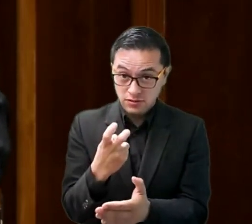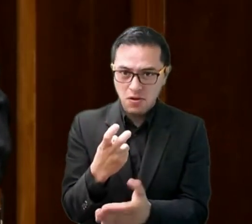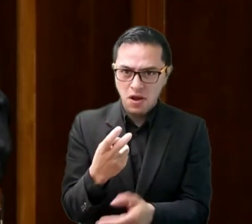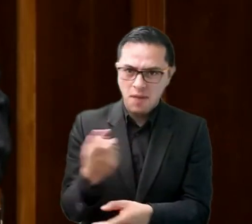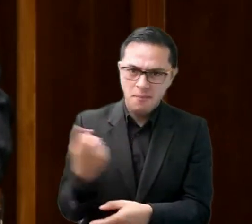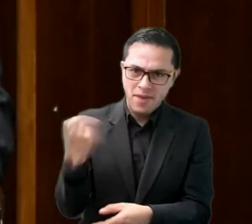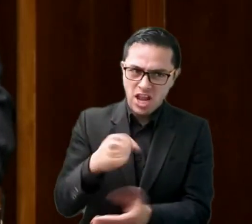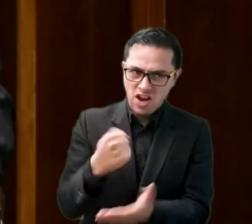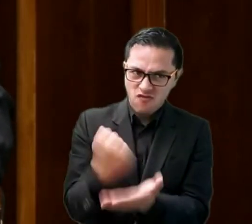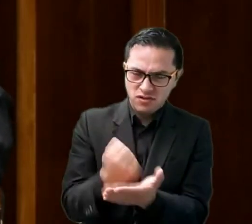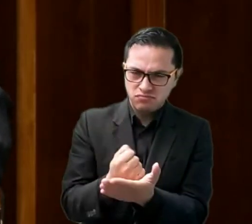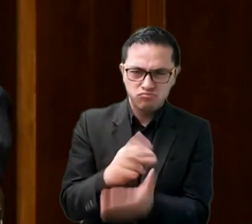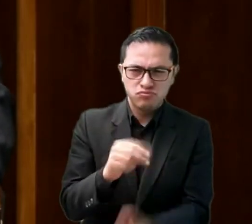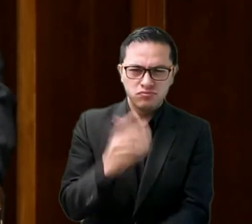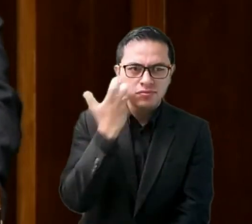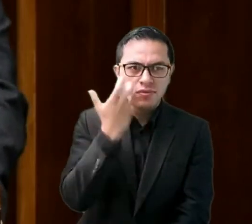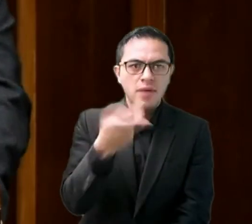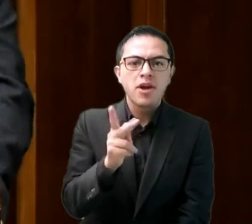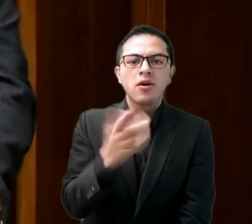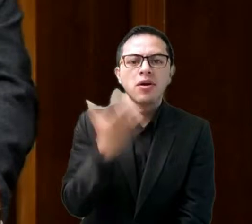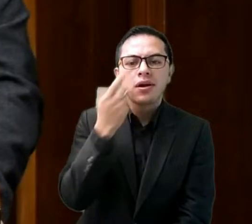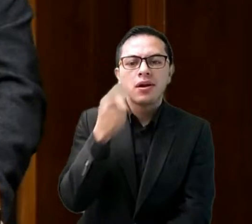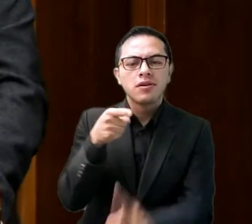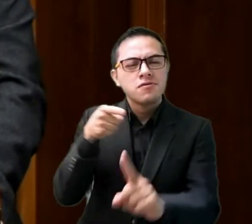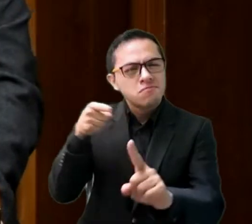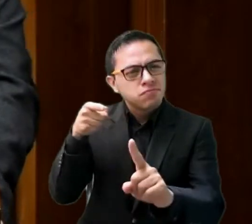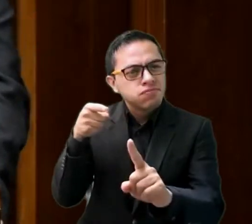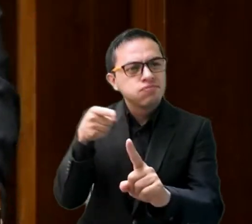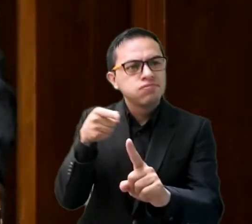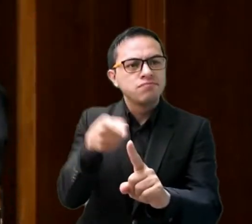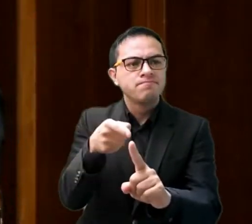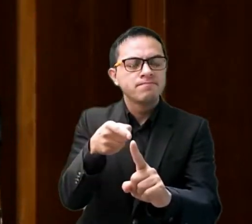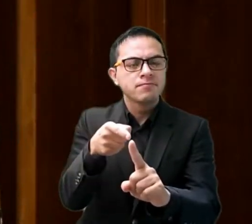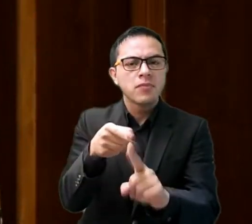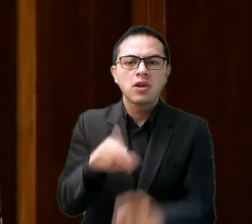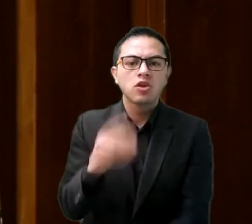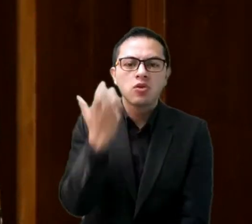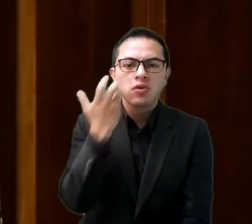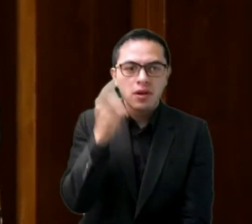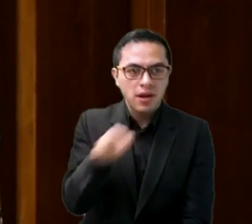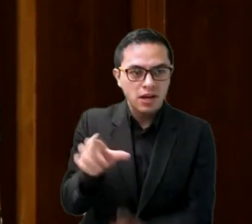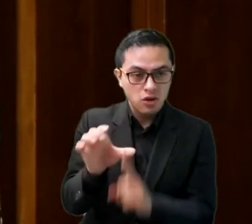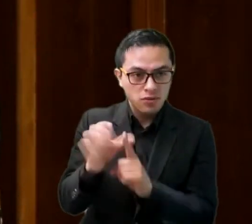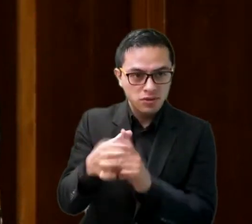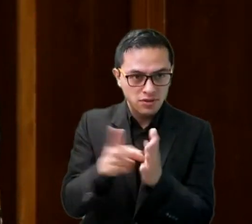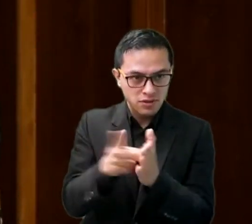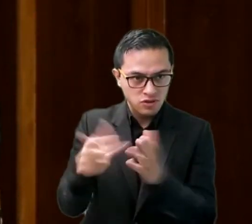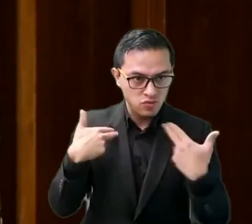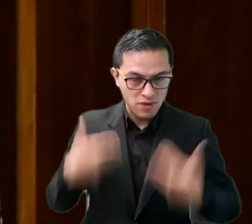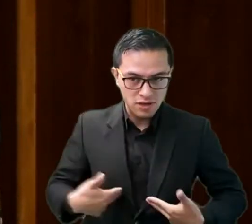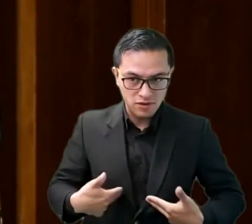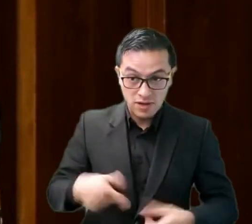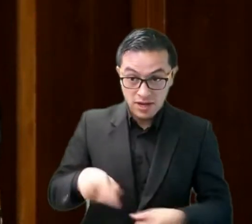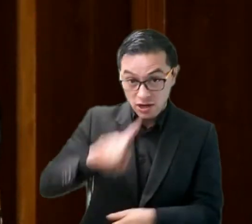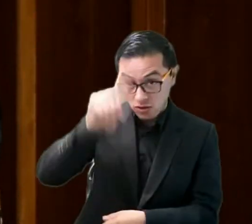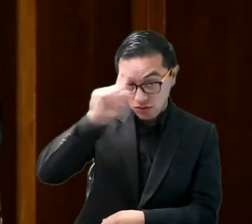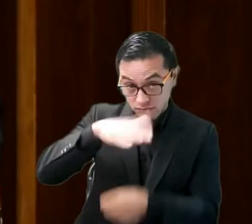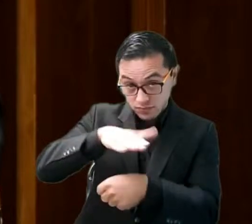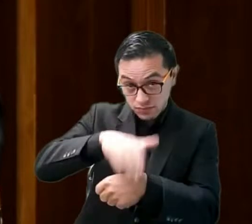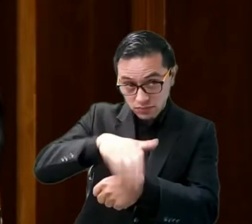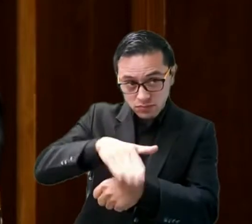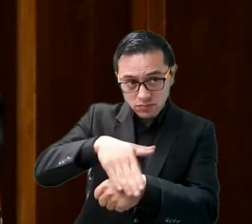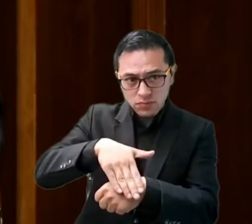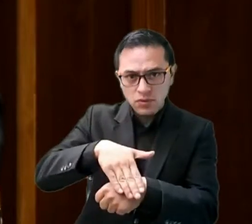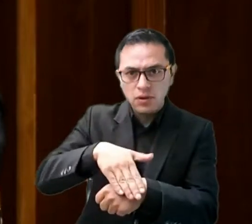puedan tener un rumbo. No queremos que las recomendaciones de la Comisión de Derechos Humanos se conviertan en llamados a